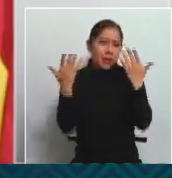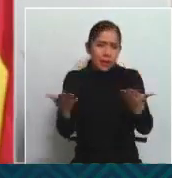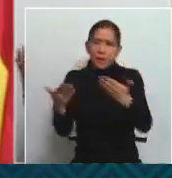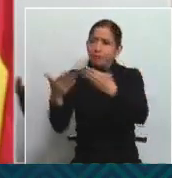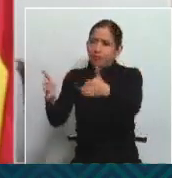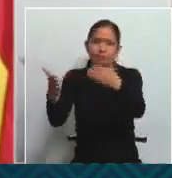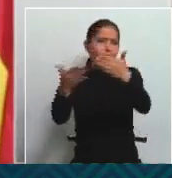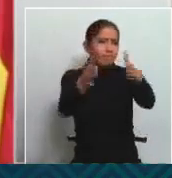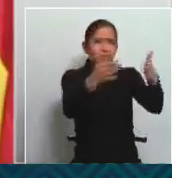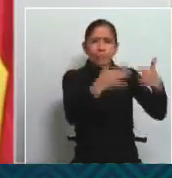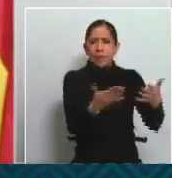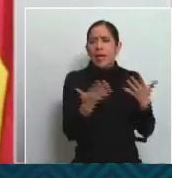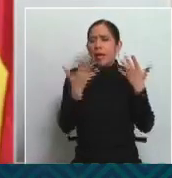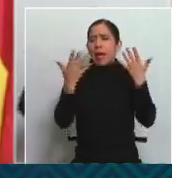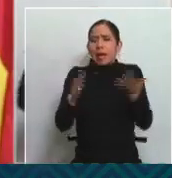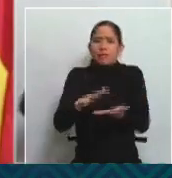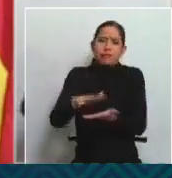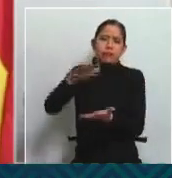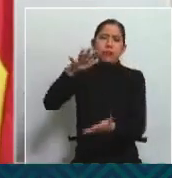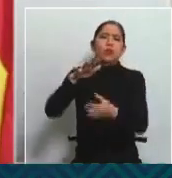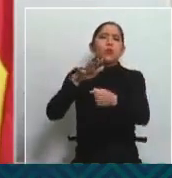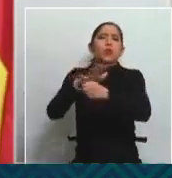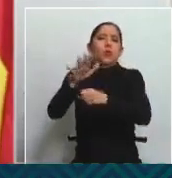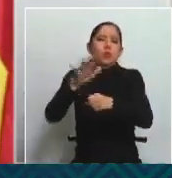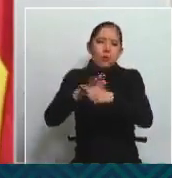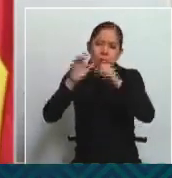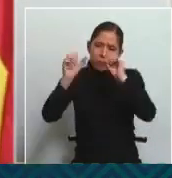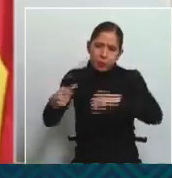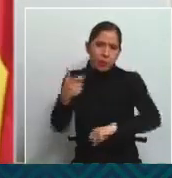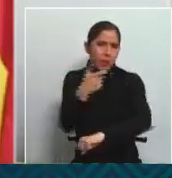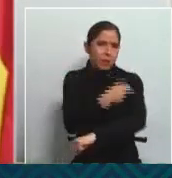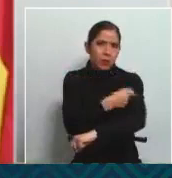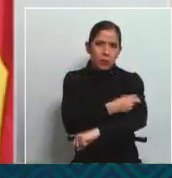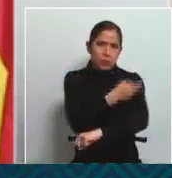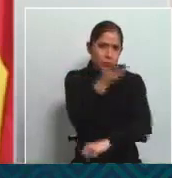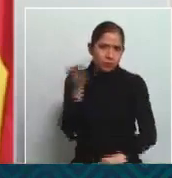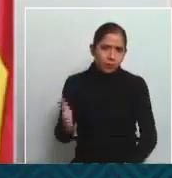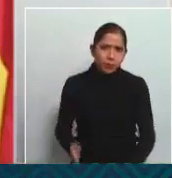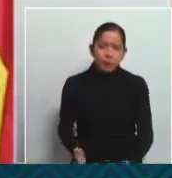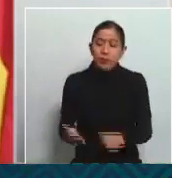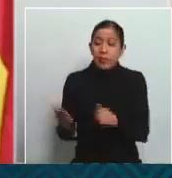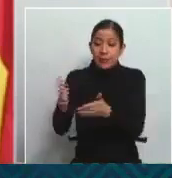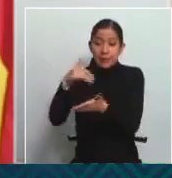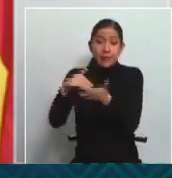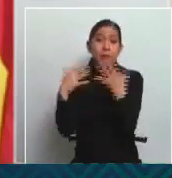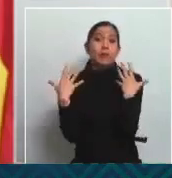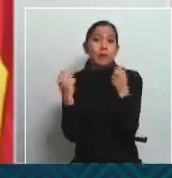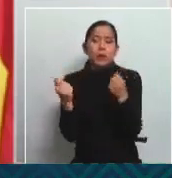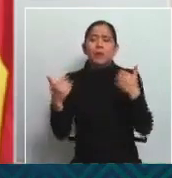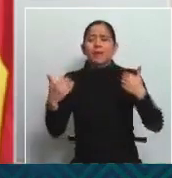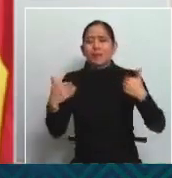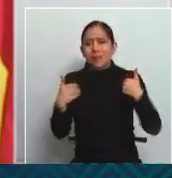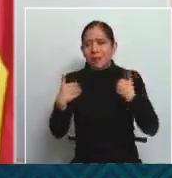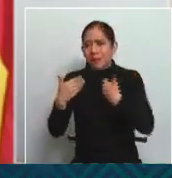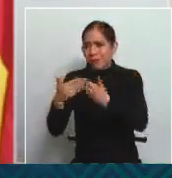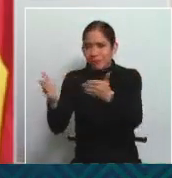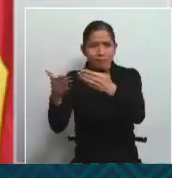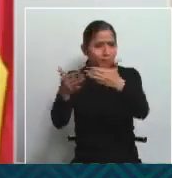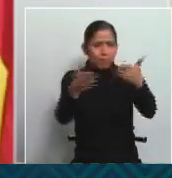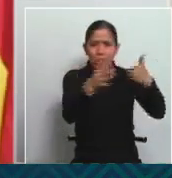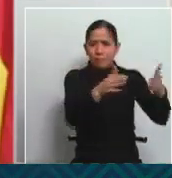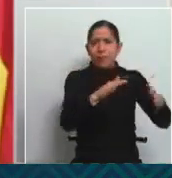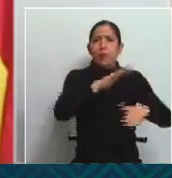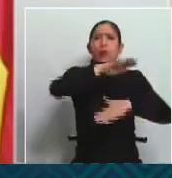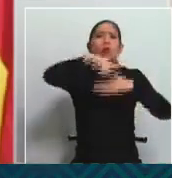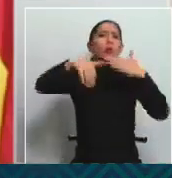disponibles en las cantidades suficientes. Los centros de salud tienen la posibilidad de vacunar a